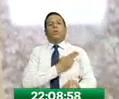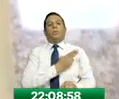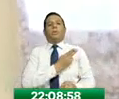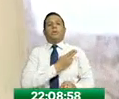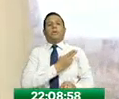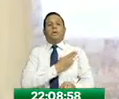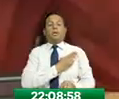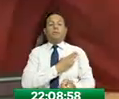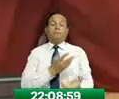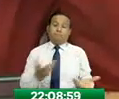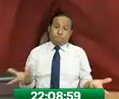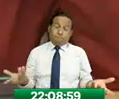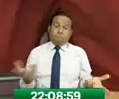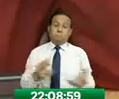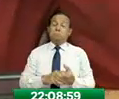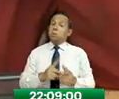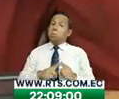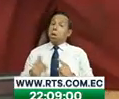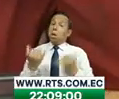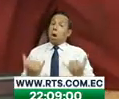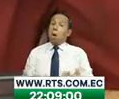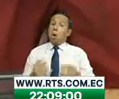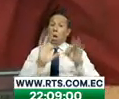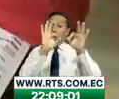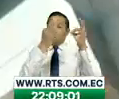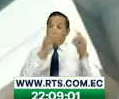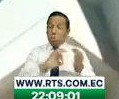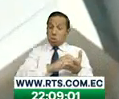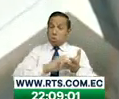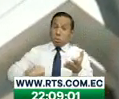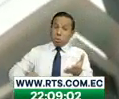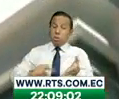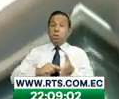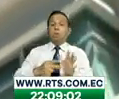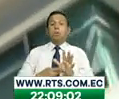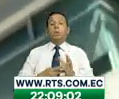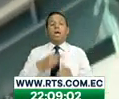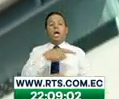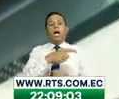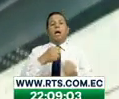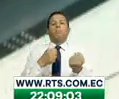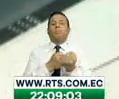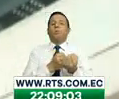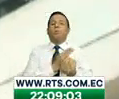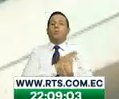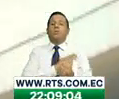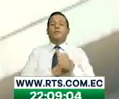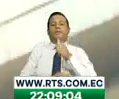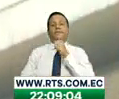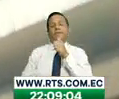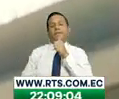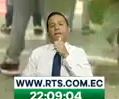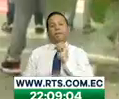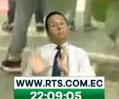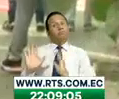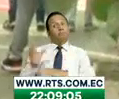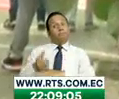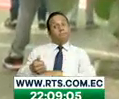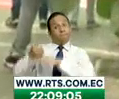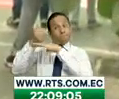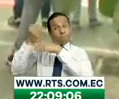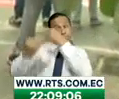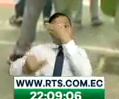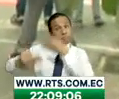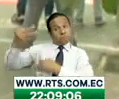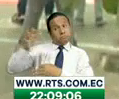ende, menos recursos para la educación superior. La Corte Constitucional tiene la última palabra.